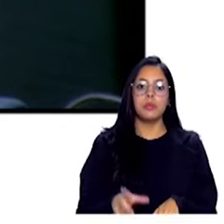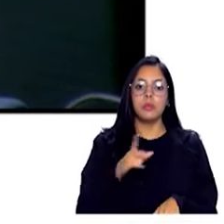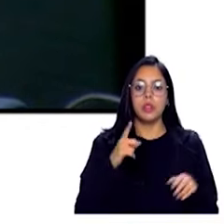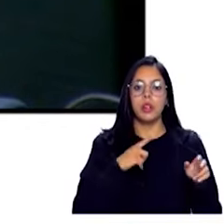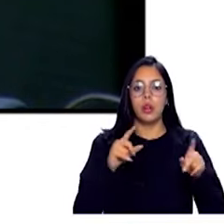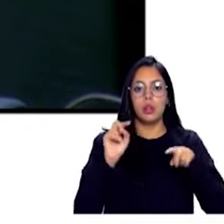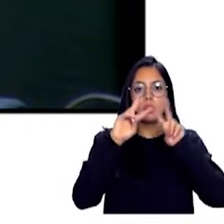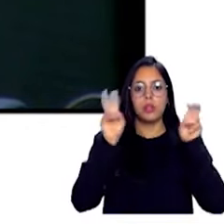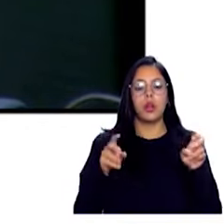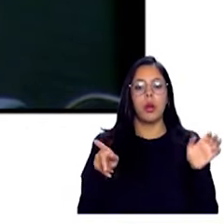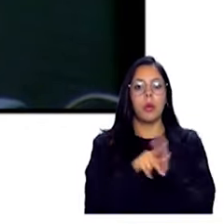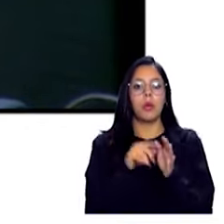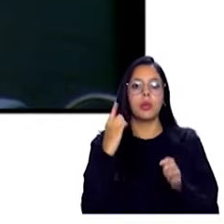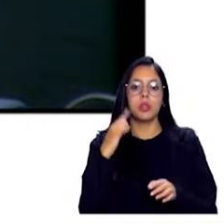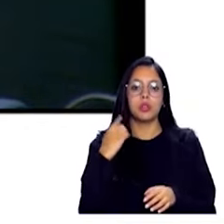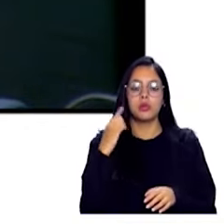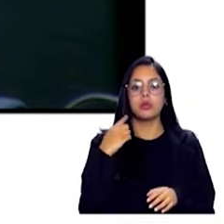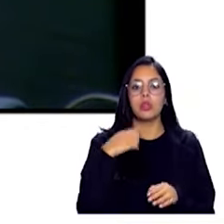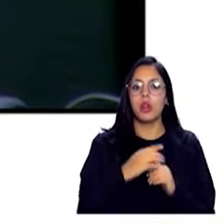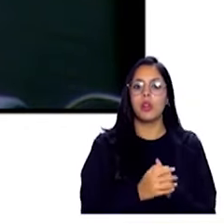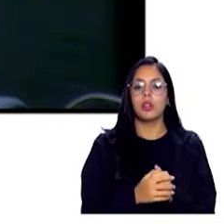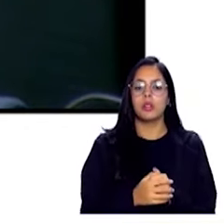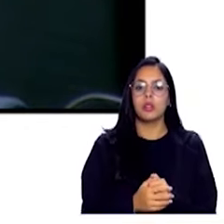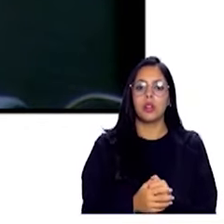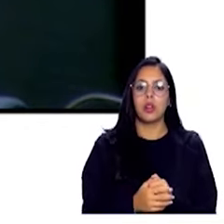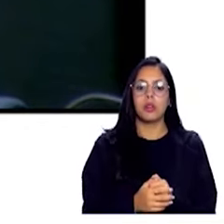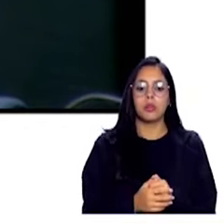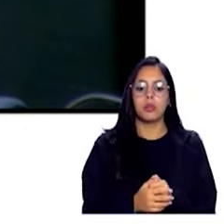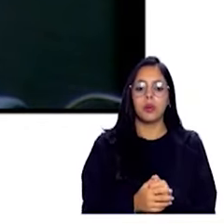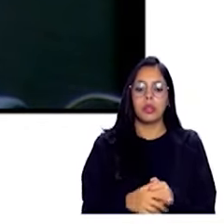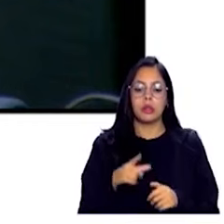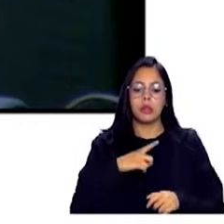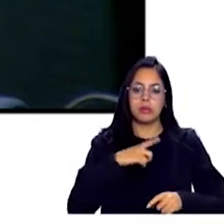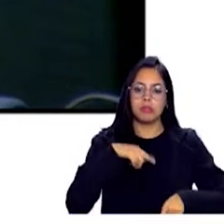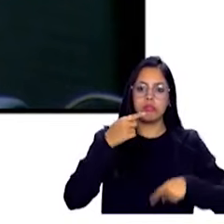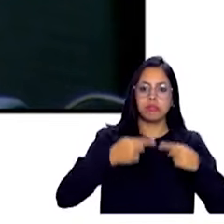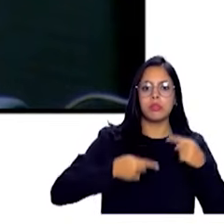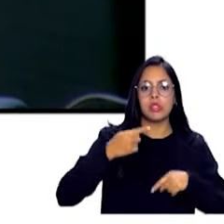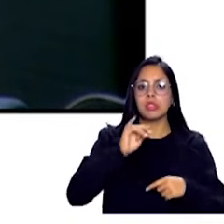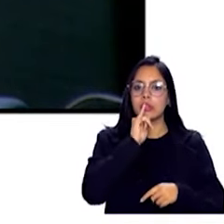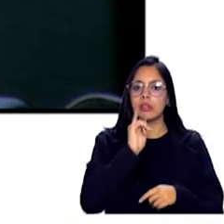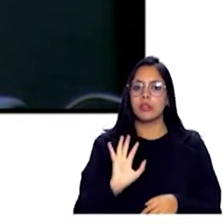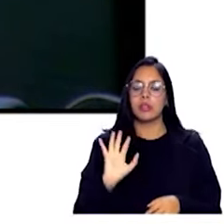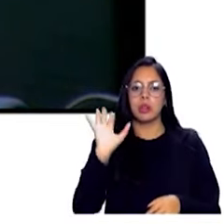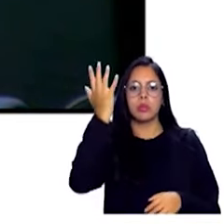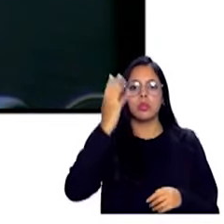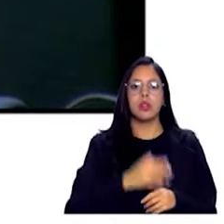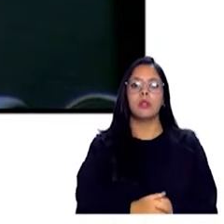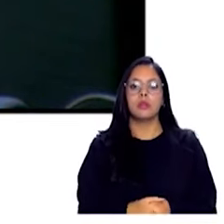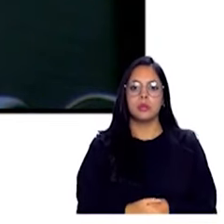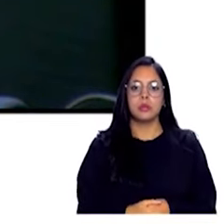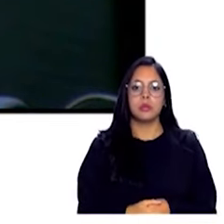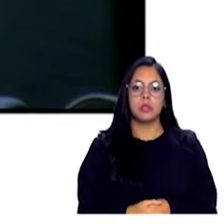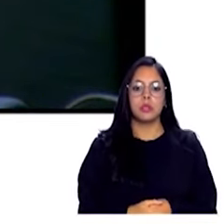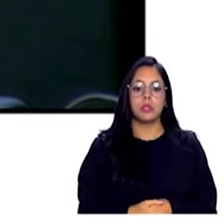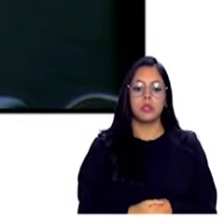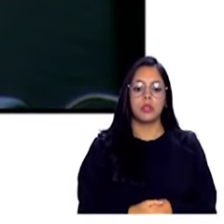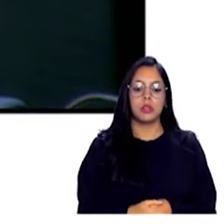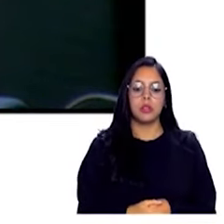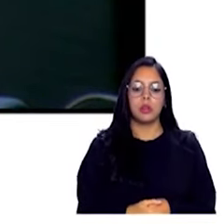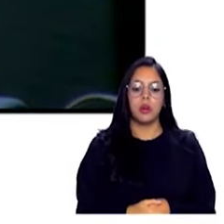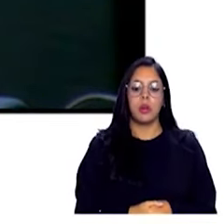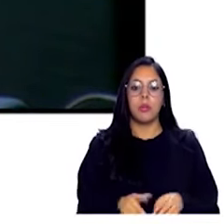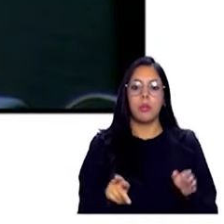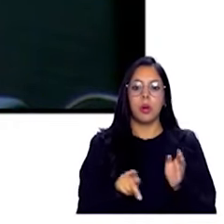discute efectivamente la discusión depende del nivel de controversia complejidad que tenga el asunto Pero Bueno es